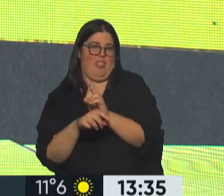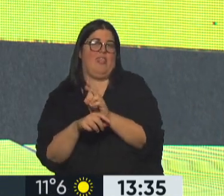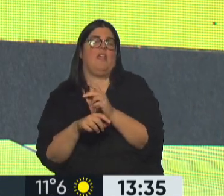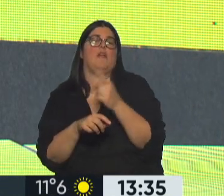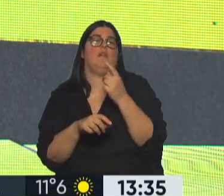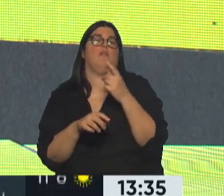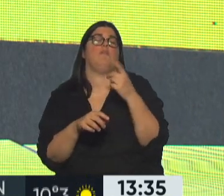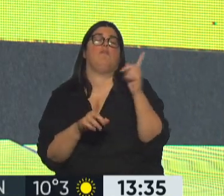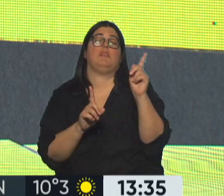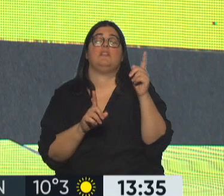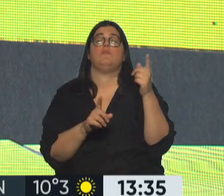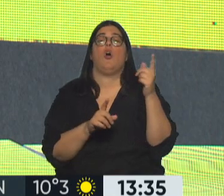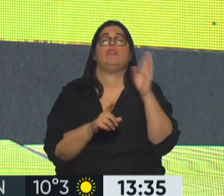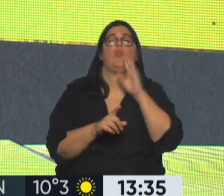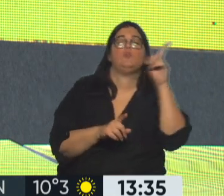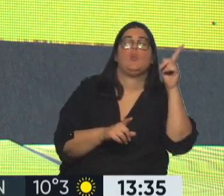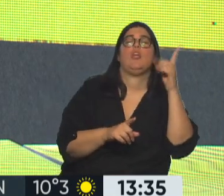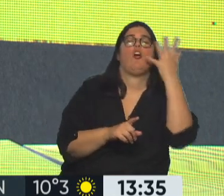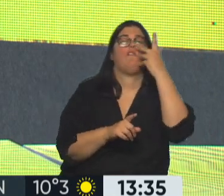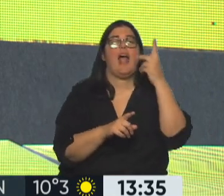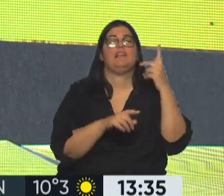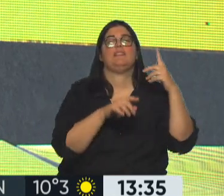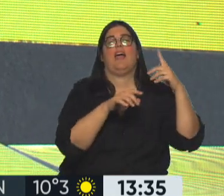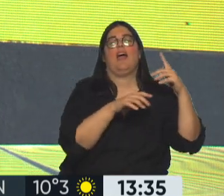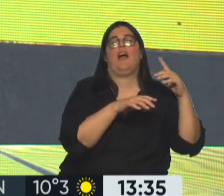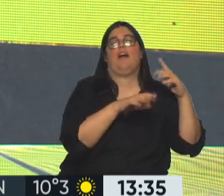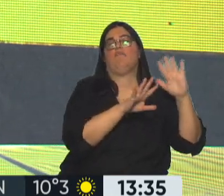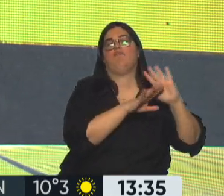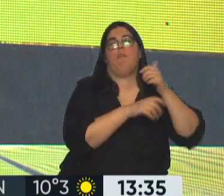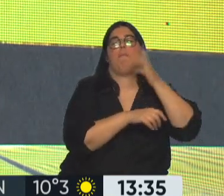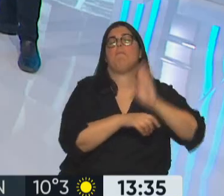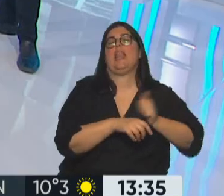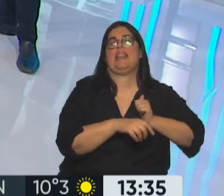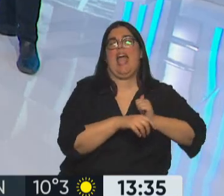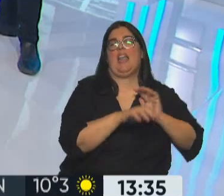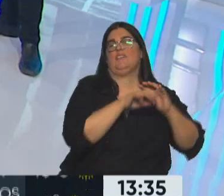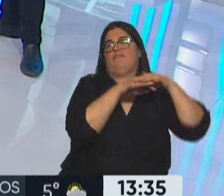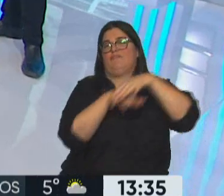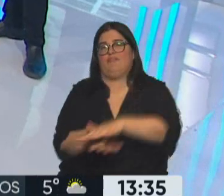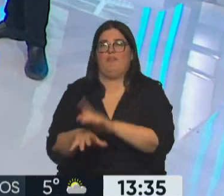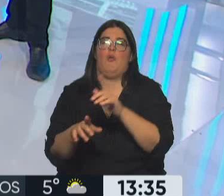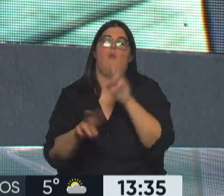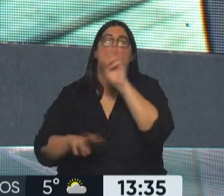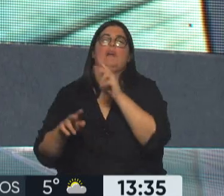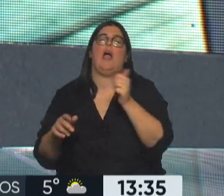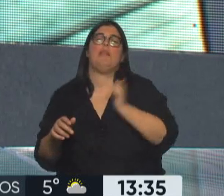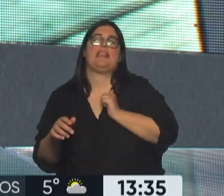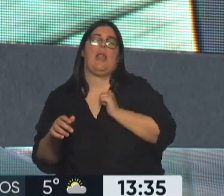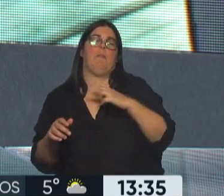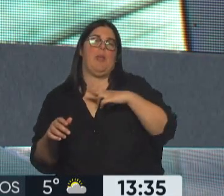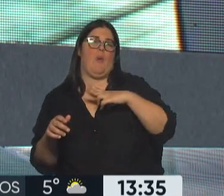invasión militar de parte de las potencias occidentales. Perdón, Lisandro. Bueno, decí y después quiero decir cuáles son las